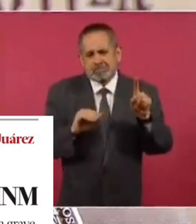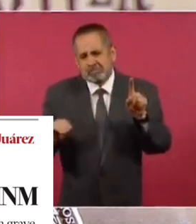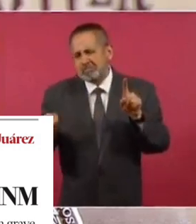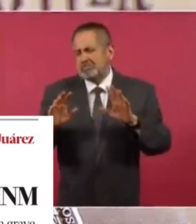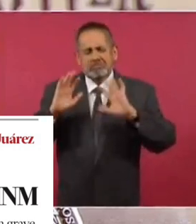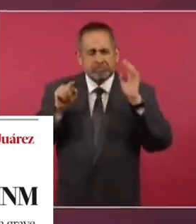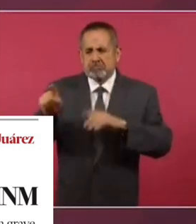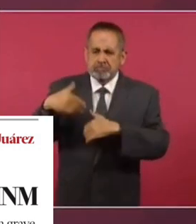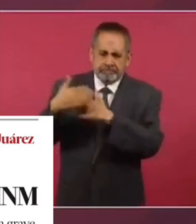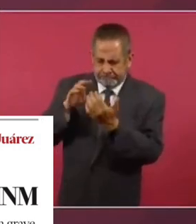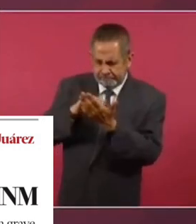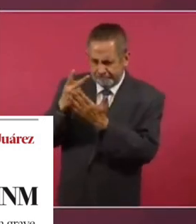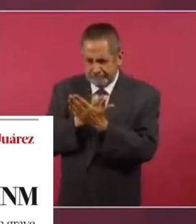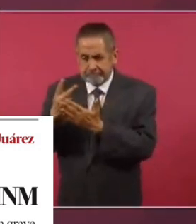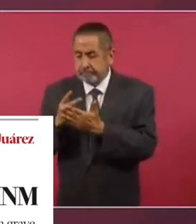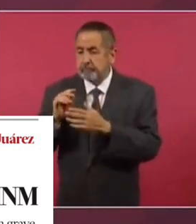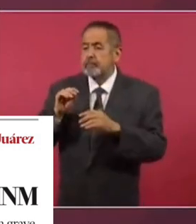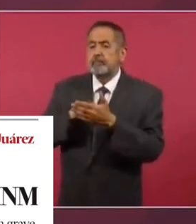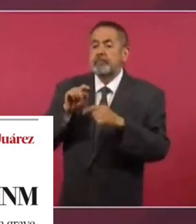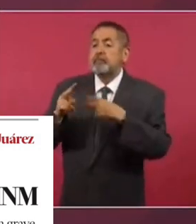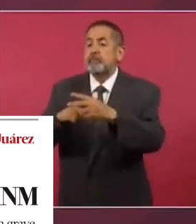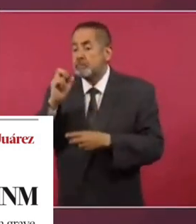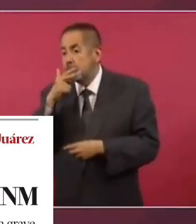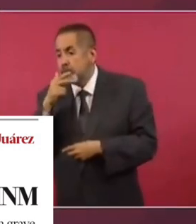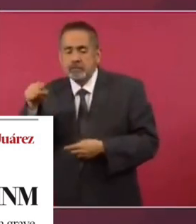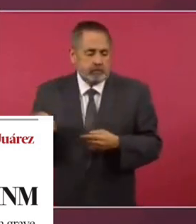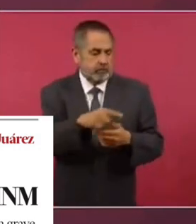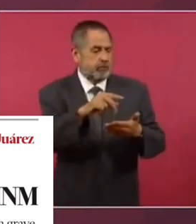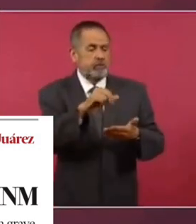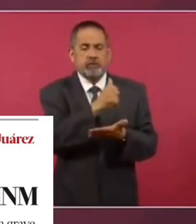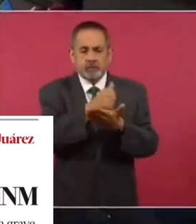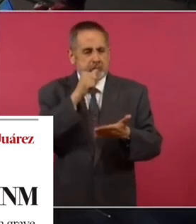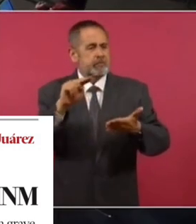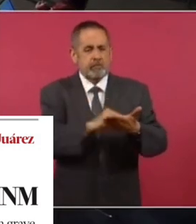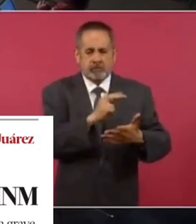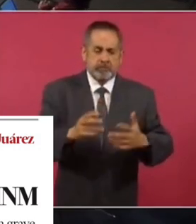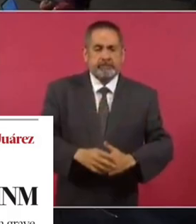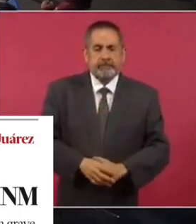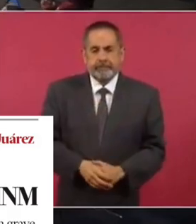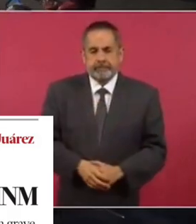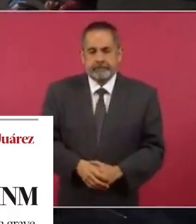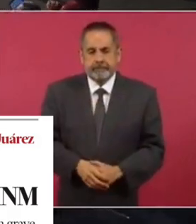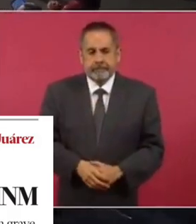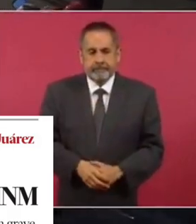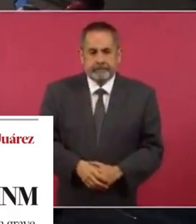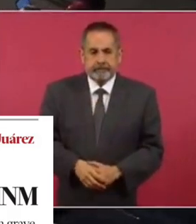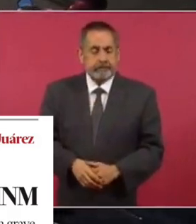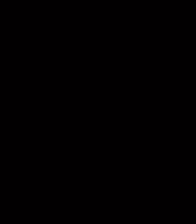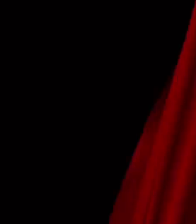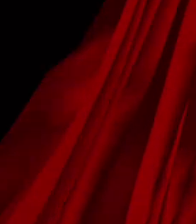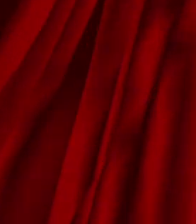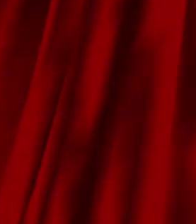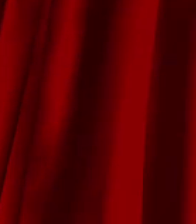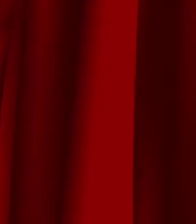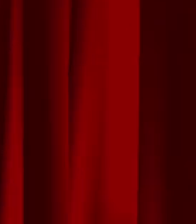programará para que cuando le toque en el estado de Chihuahua pueda firmar allí en Ciudad Juárez. ¿No lo distrae? No lo distrae.